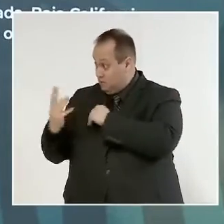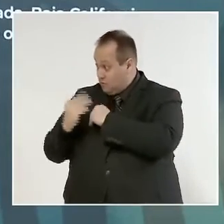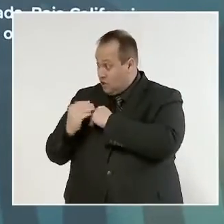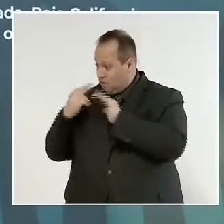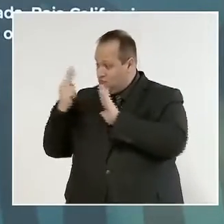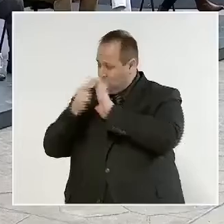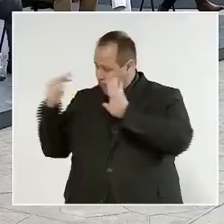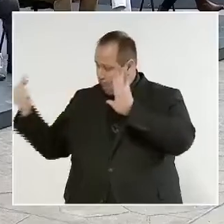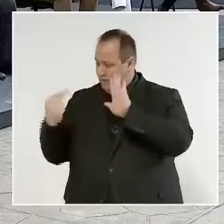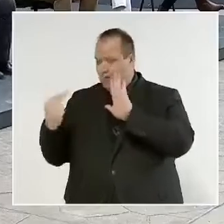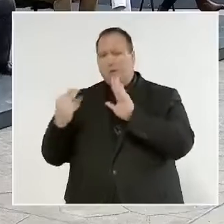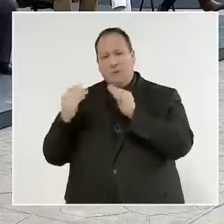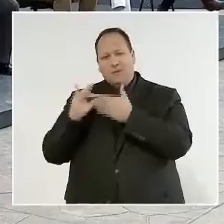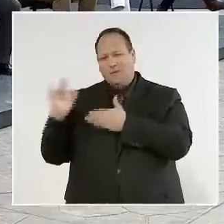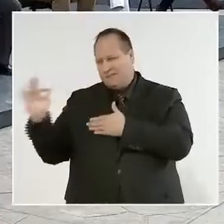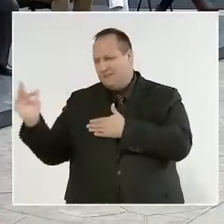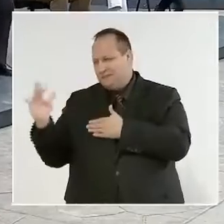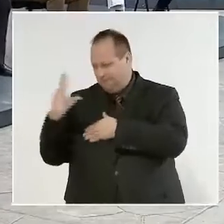permite. Muchas gracias.